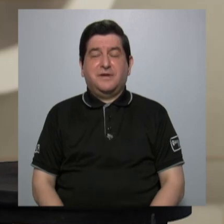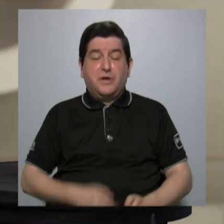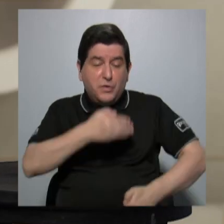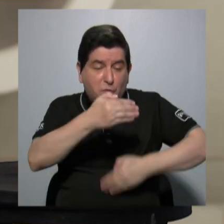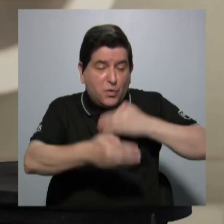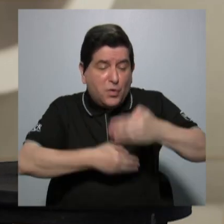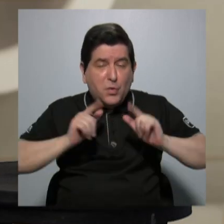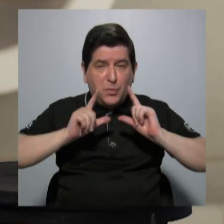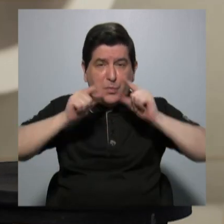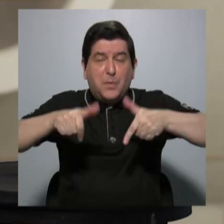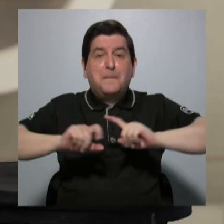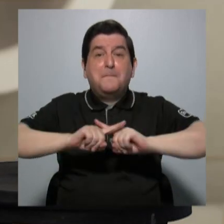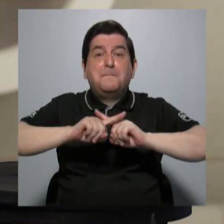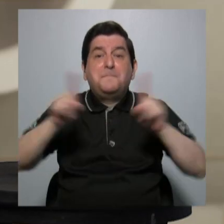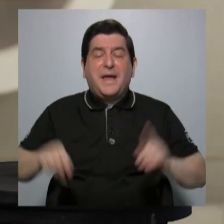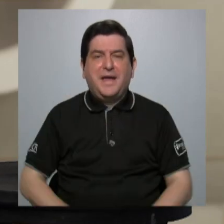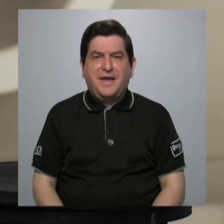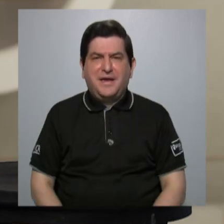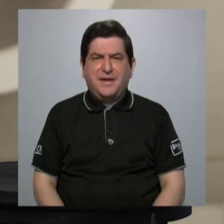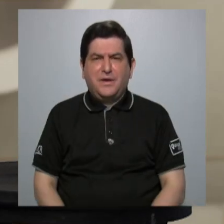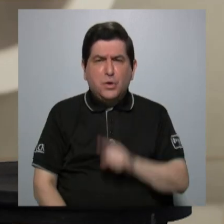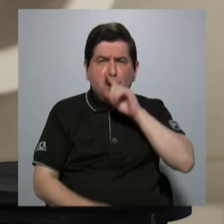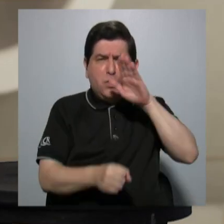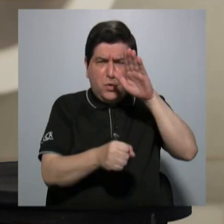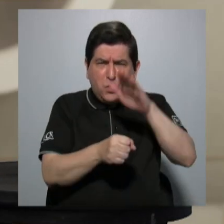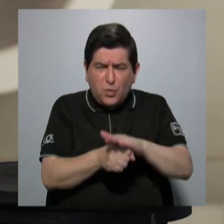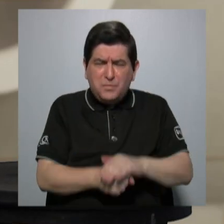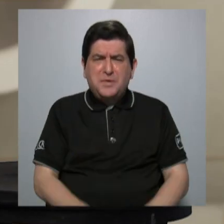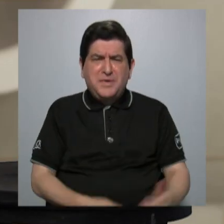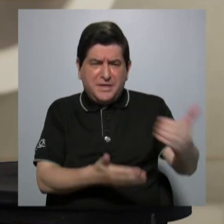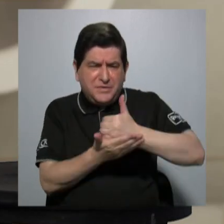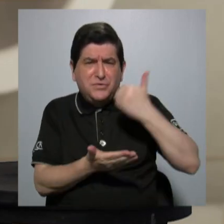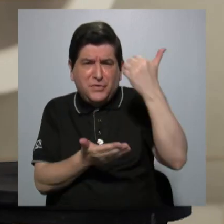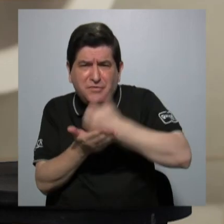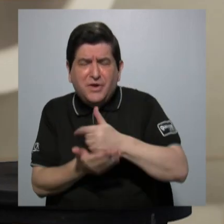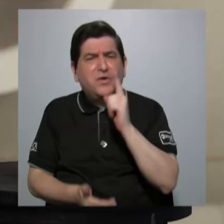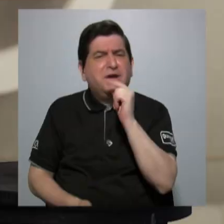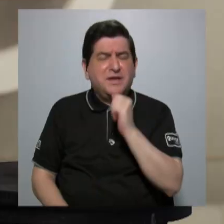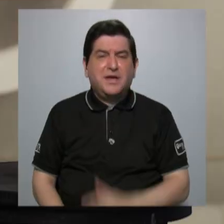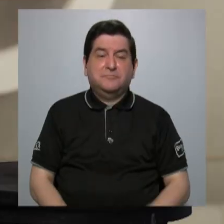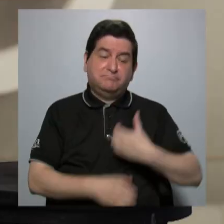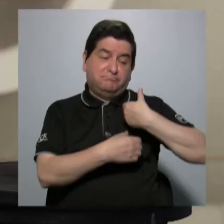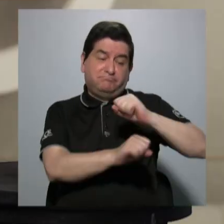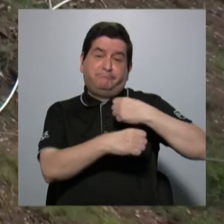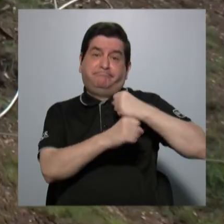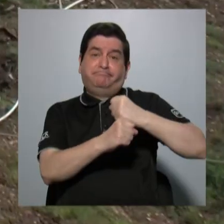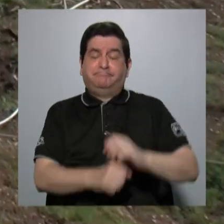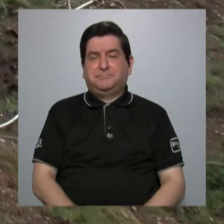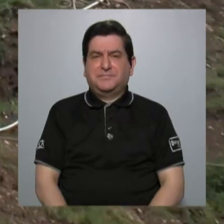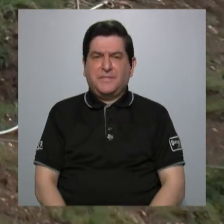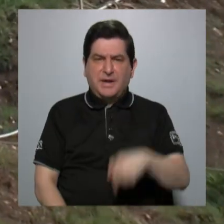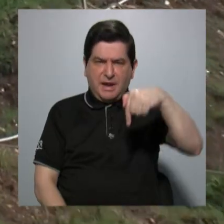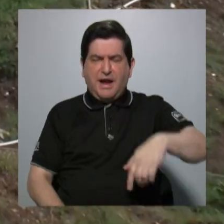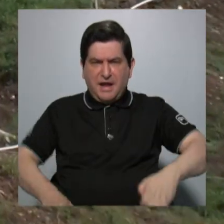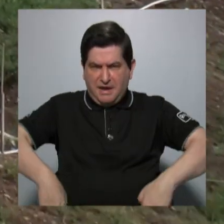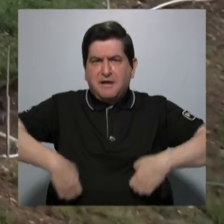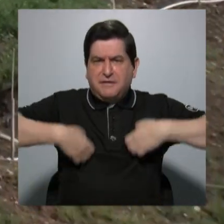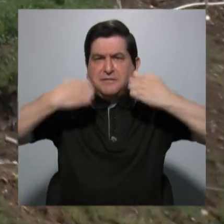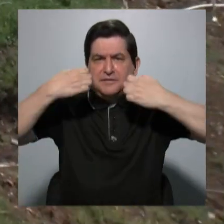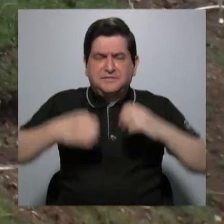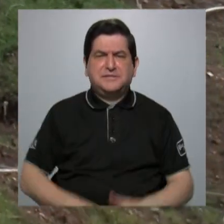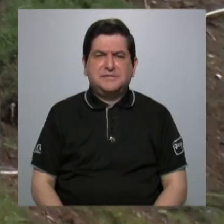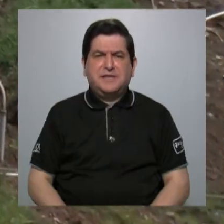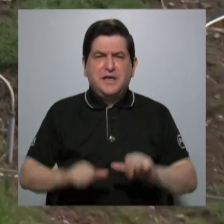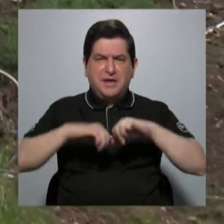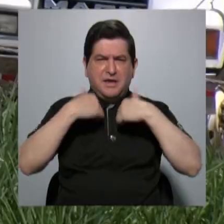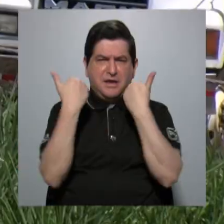el tratamiento de esos residuos, pero quien vela por el cumplimiento y la recogida son las municipalidades. De hecho, aquí existe